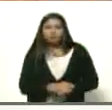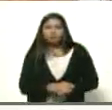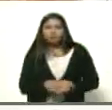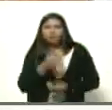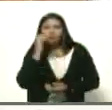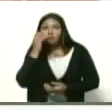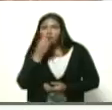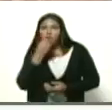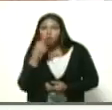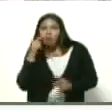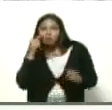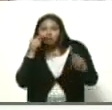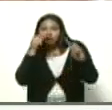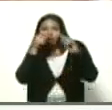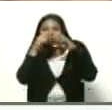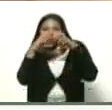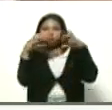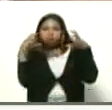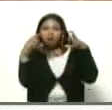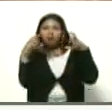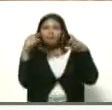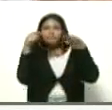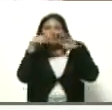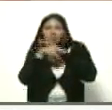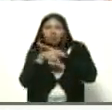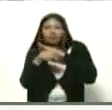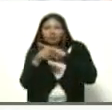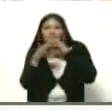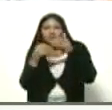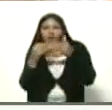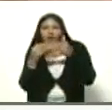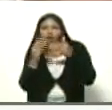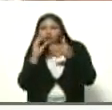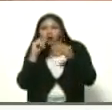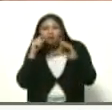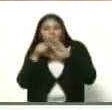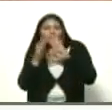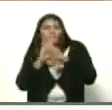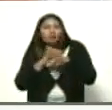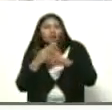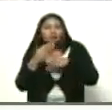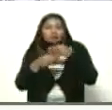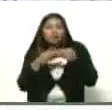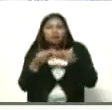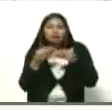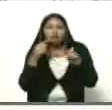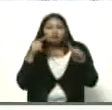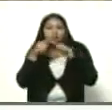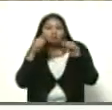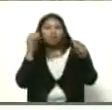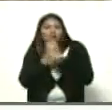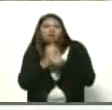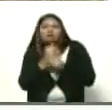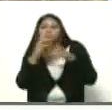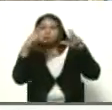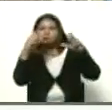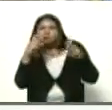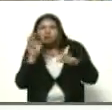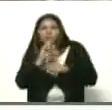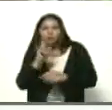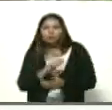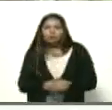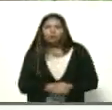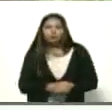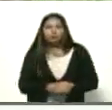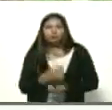un buen foco en primer plano. Tiene profundidad de campo, pero no tiene foco porque fue hecho con el teleobjetivo, pero la hice, pues. Los